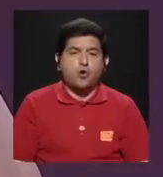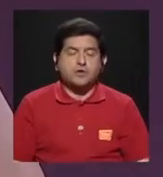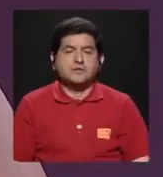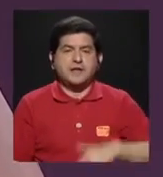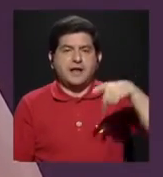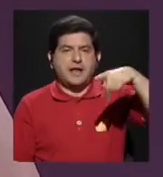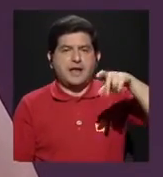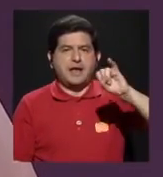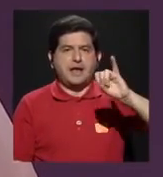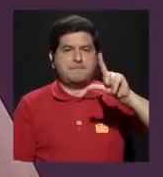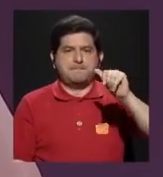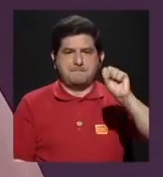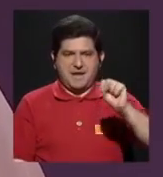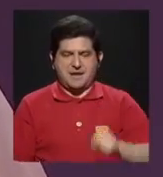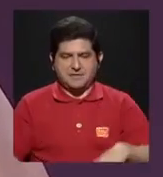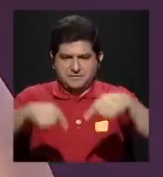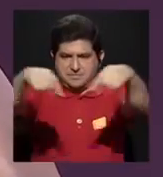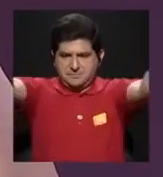pilas,